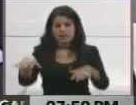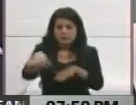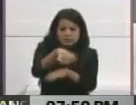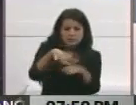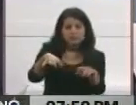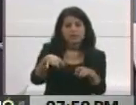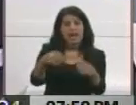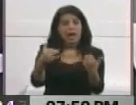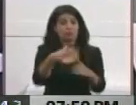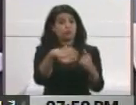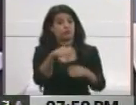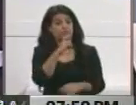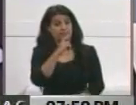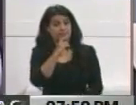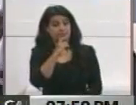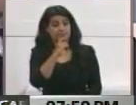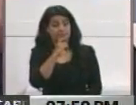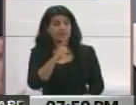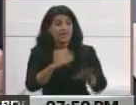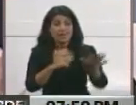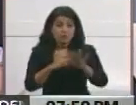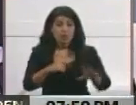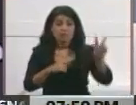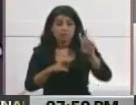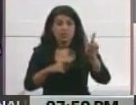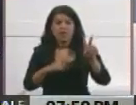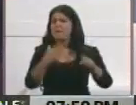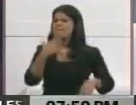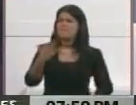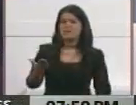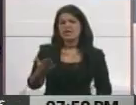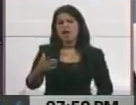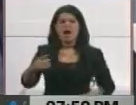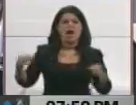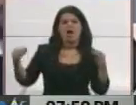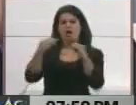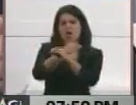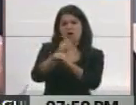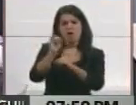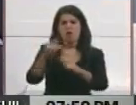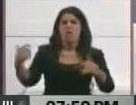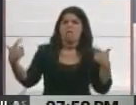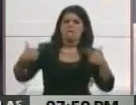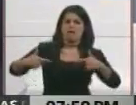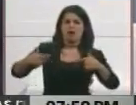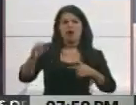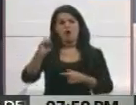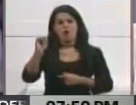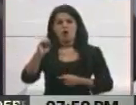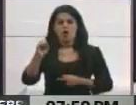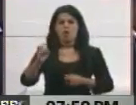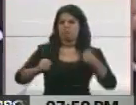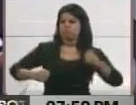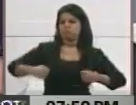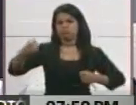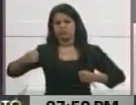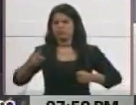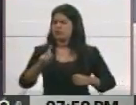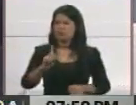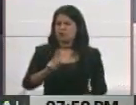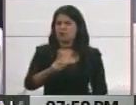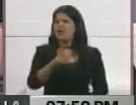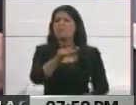país lo que pide la nación no es el antagonismo no es la controversia no es el radicalismo no es ese